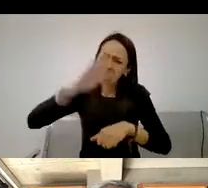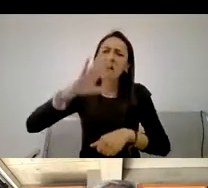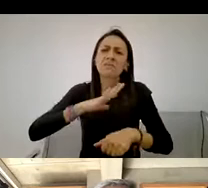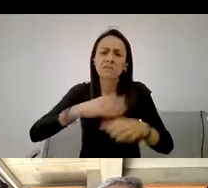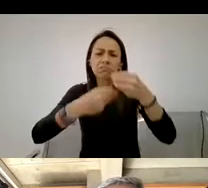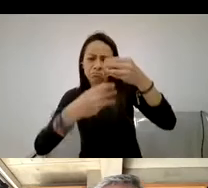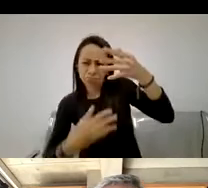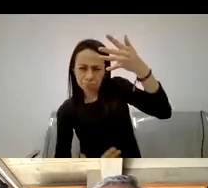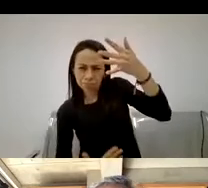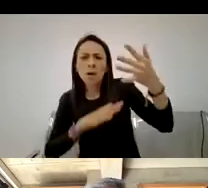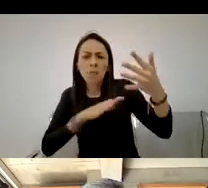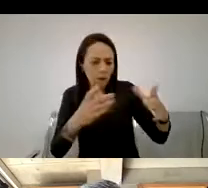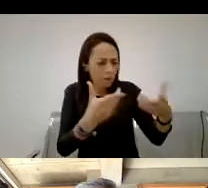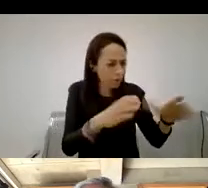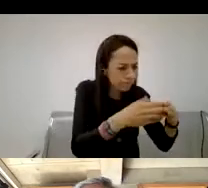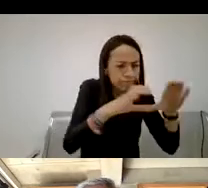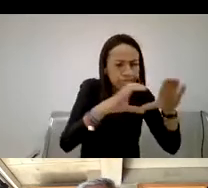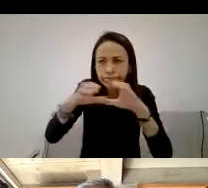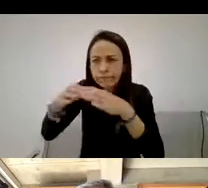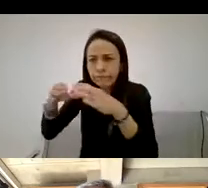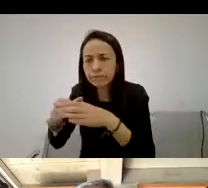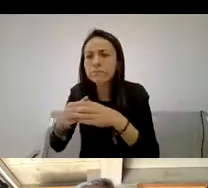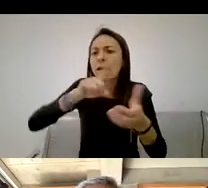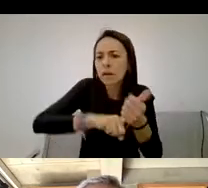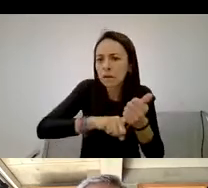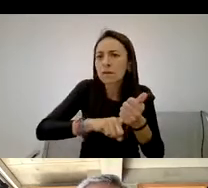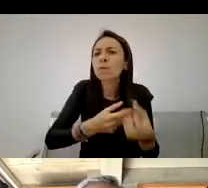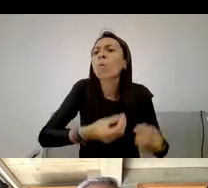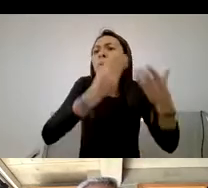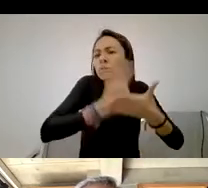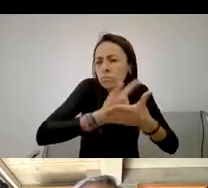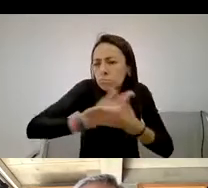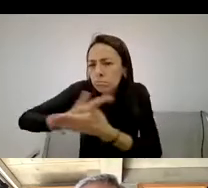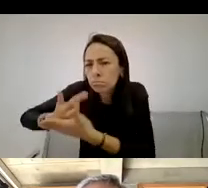no son, al menos para efectos de esta encuesta, no son